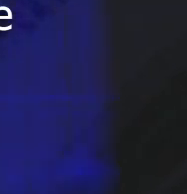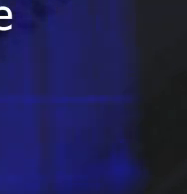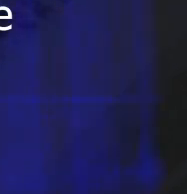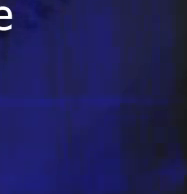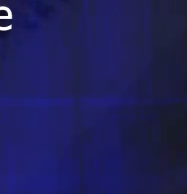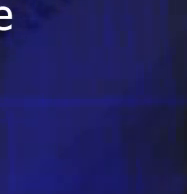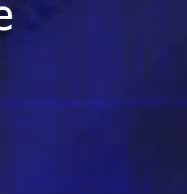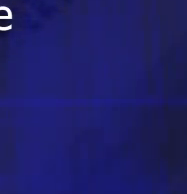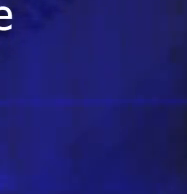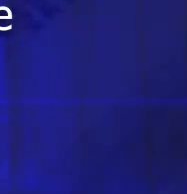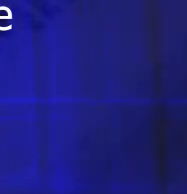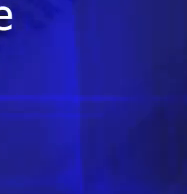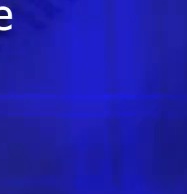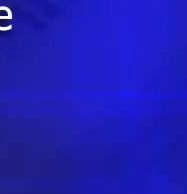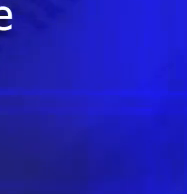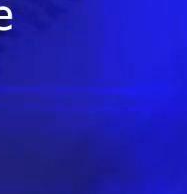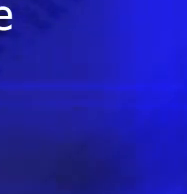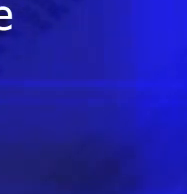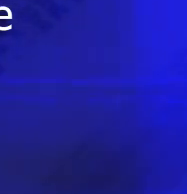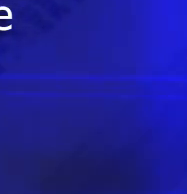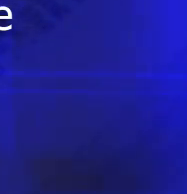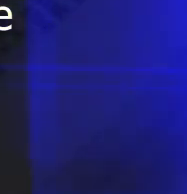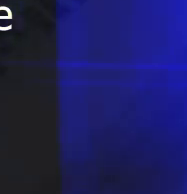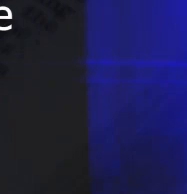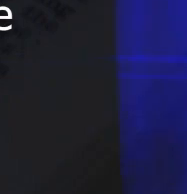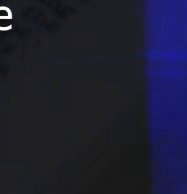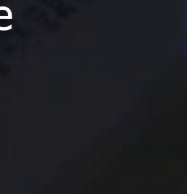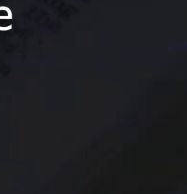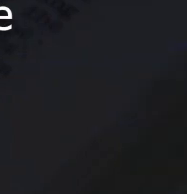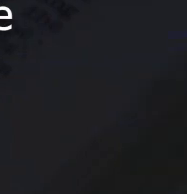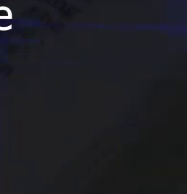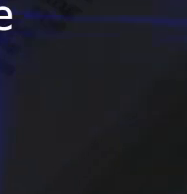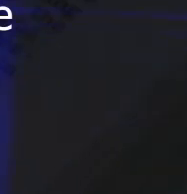glorioso esto es lo que tenemos que